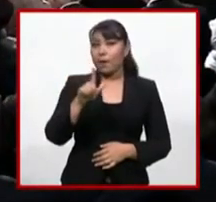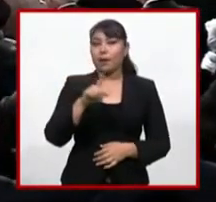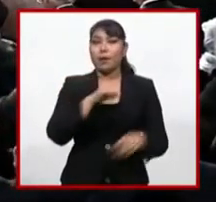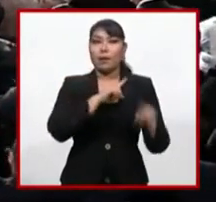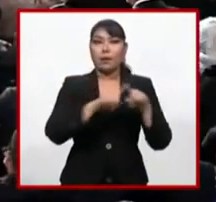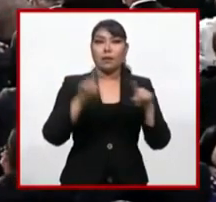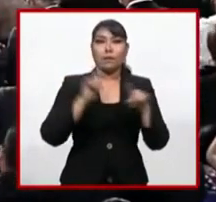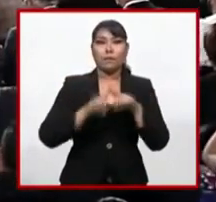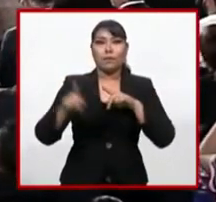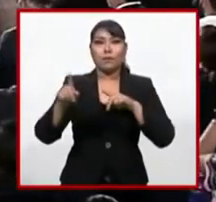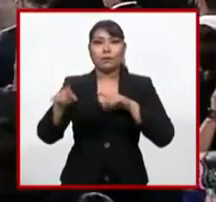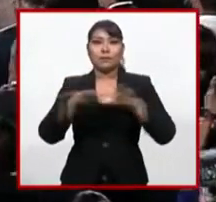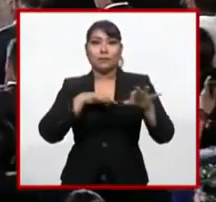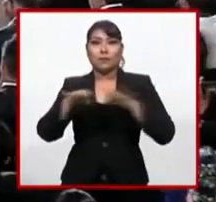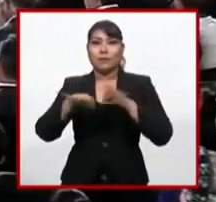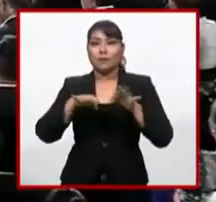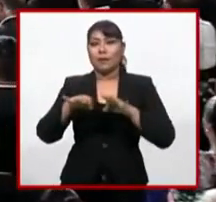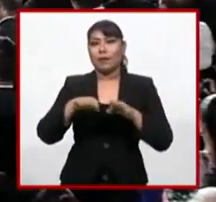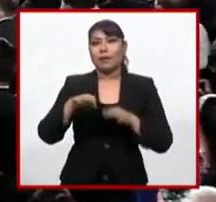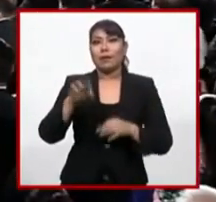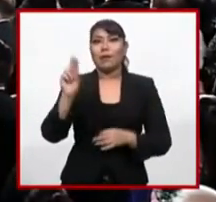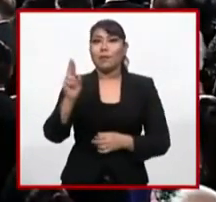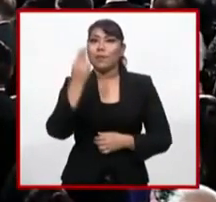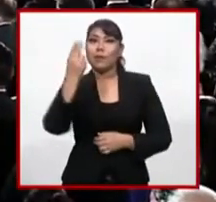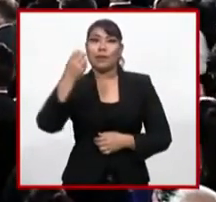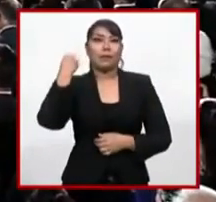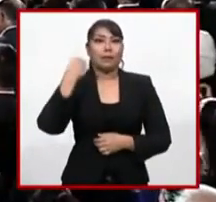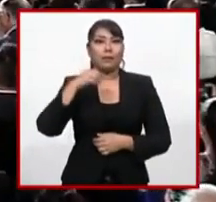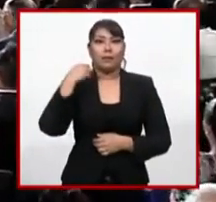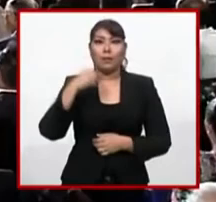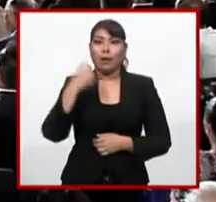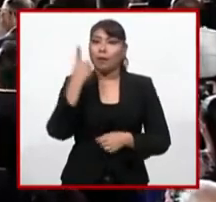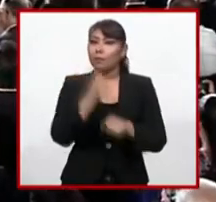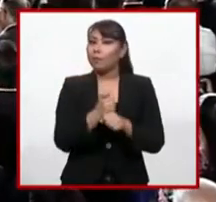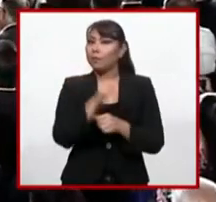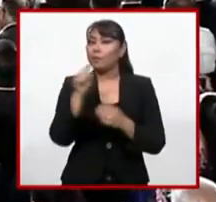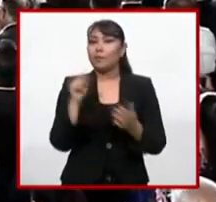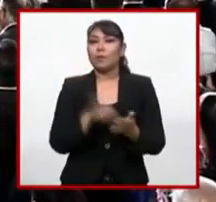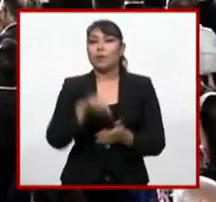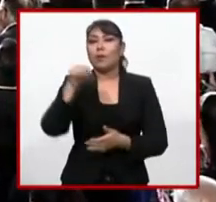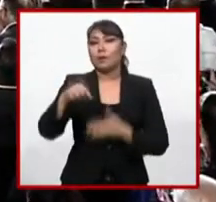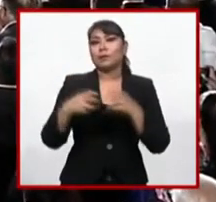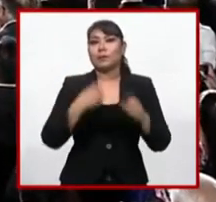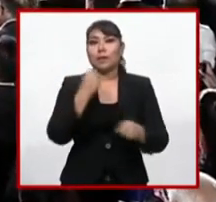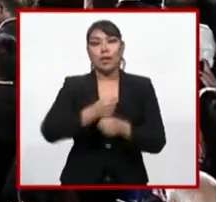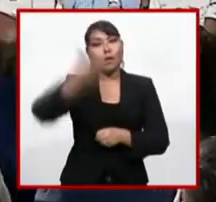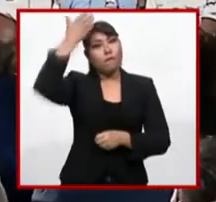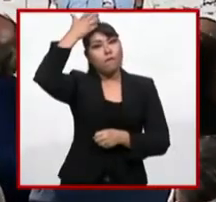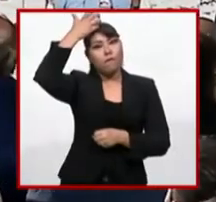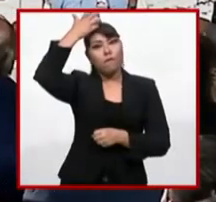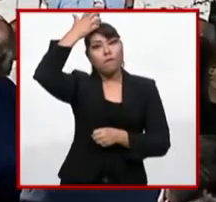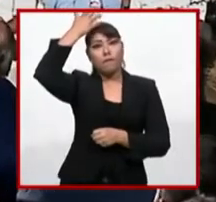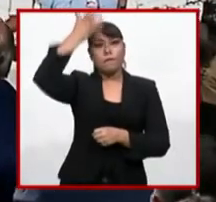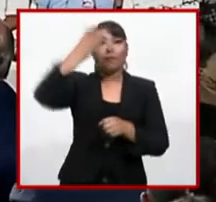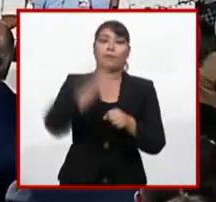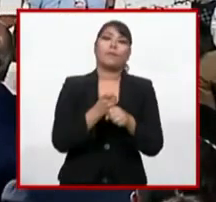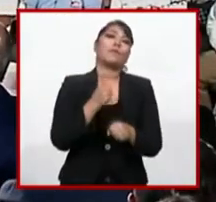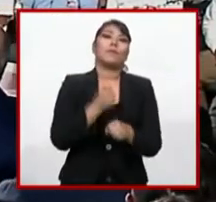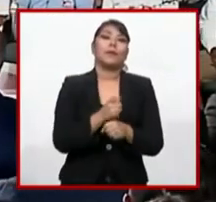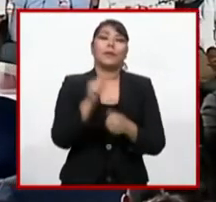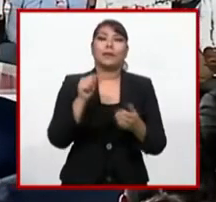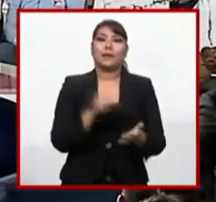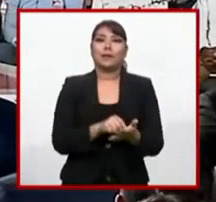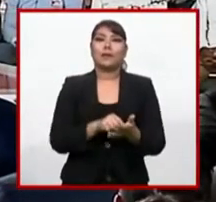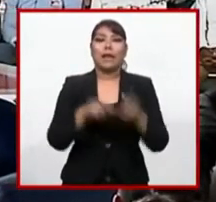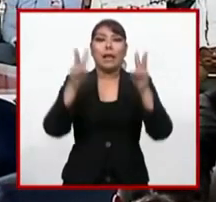Oaxaca están en los primeros lugares. Este año, primer lugar en enfermería, entre los 5 primeros lugares en